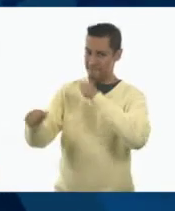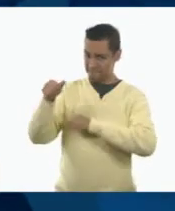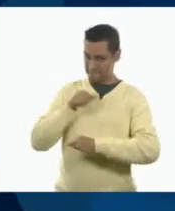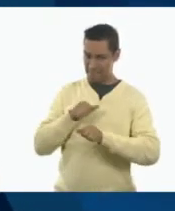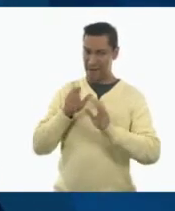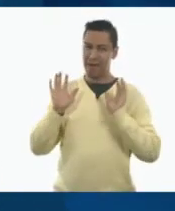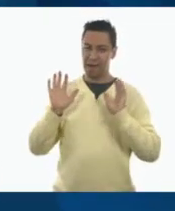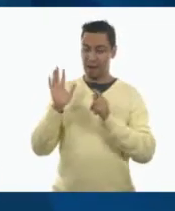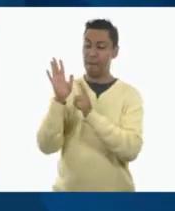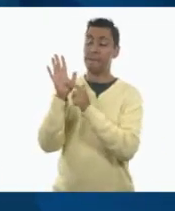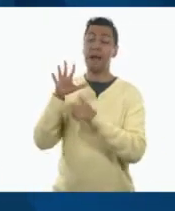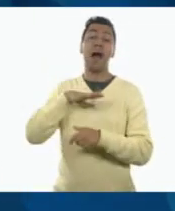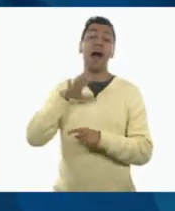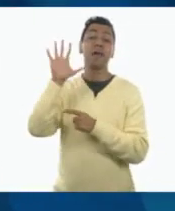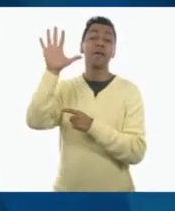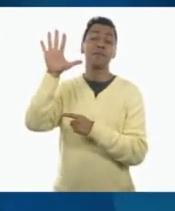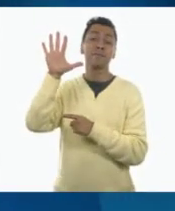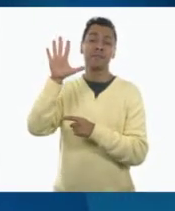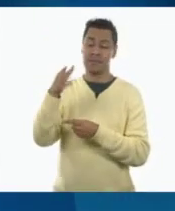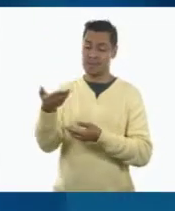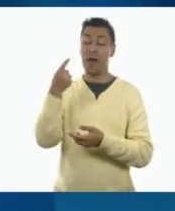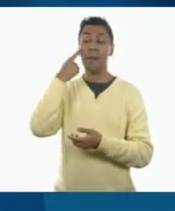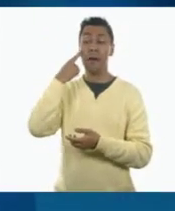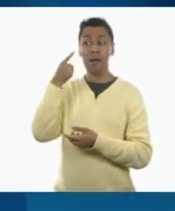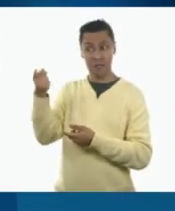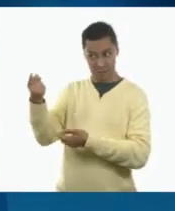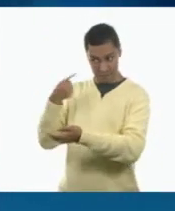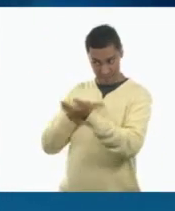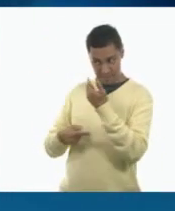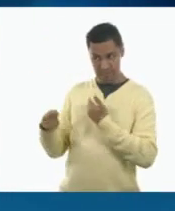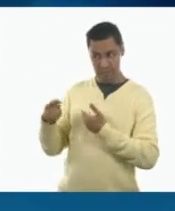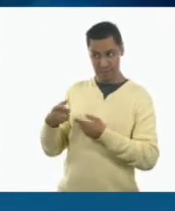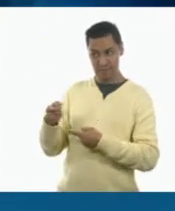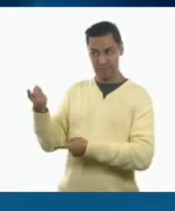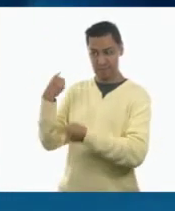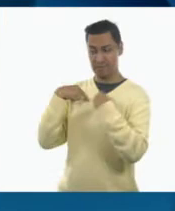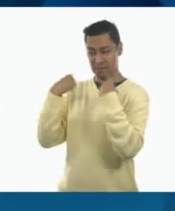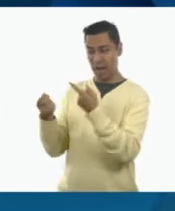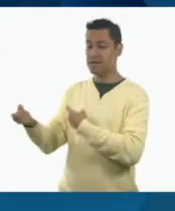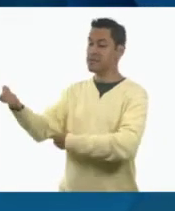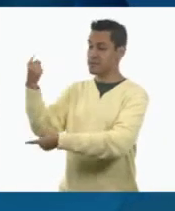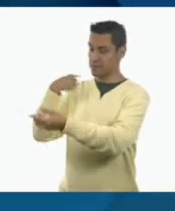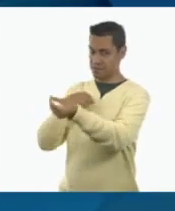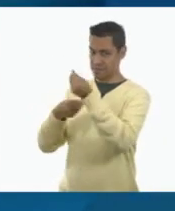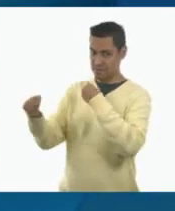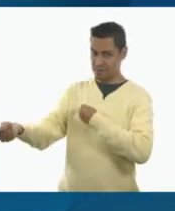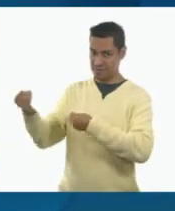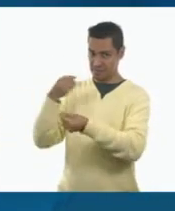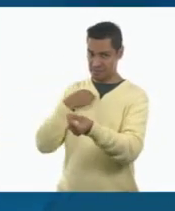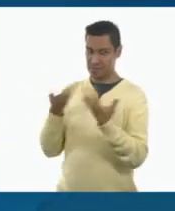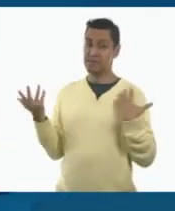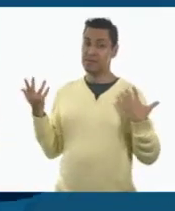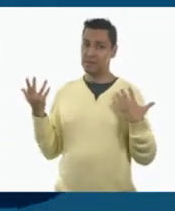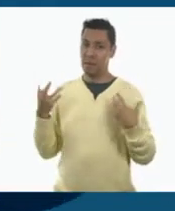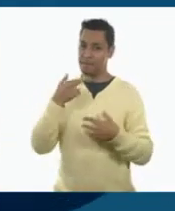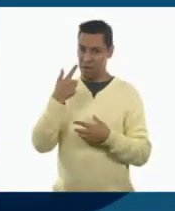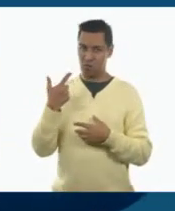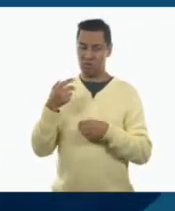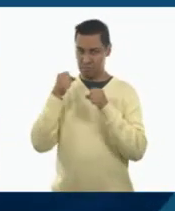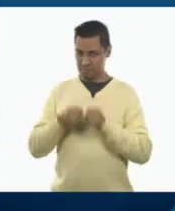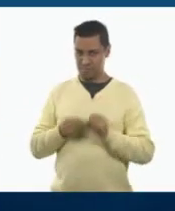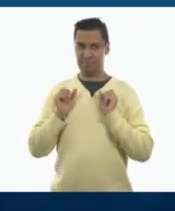la mano, ¿no? Porque dando y dando, pajarito volando. Puedo interpretarlo, esa es la ventaja de tener tantos refranes. Vamos con el número